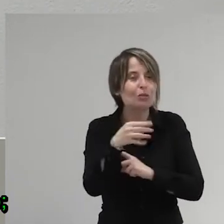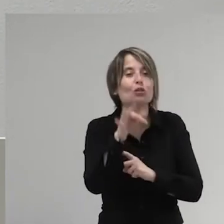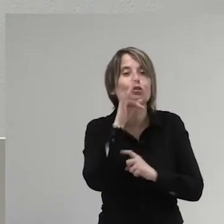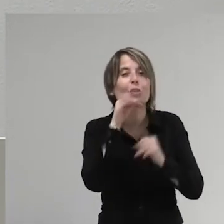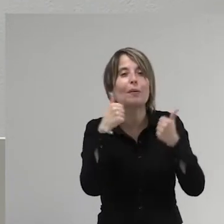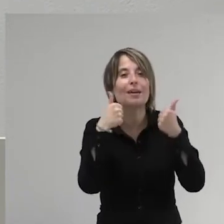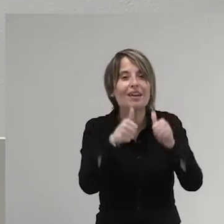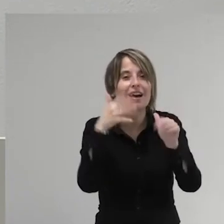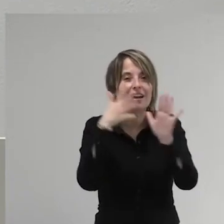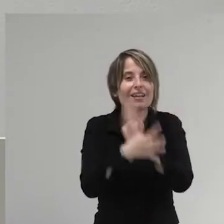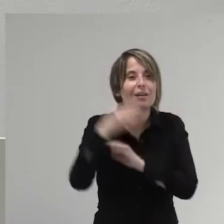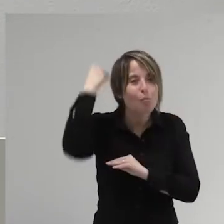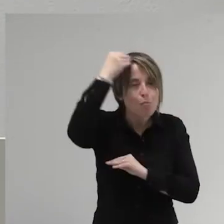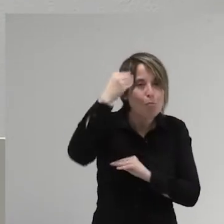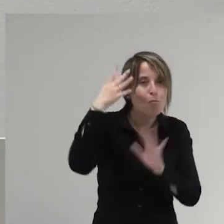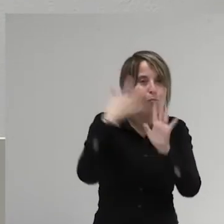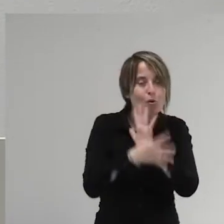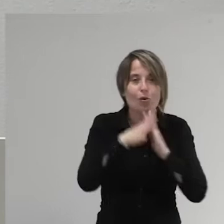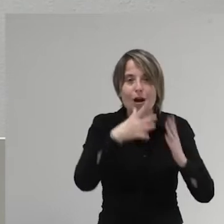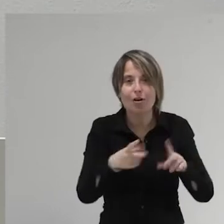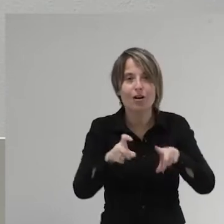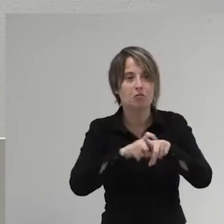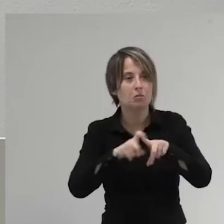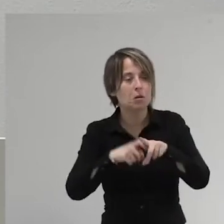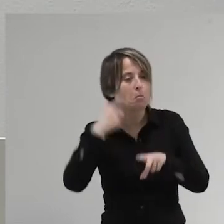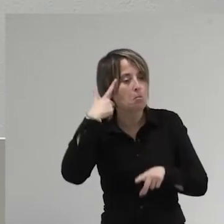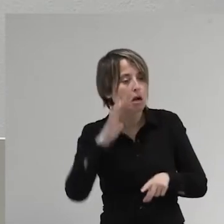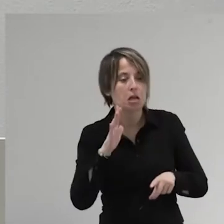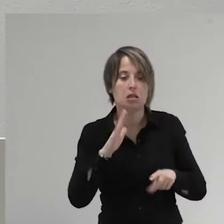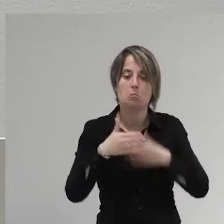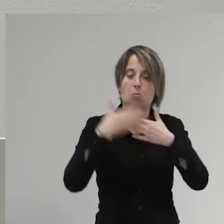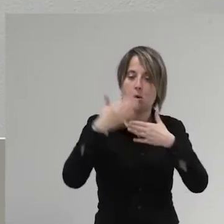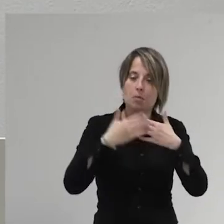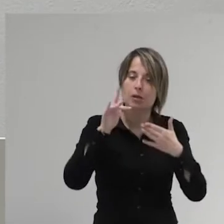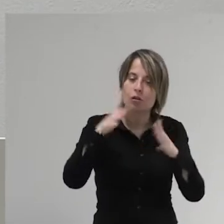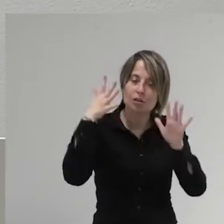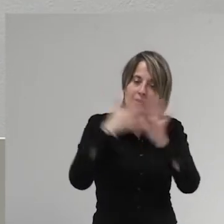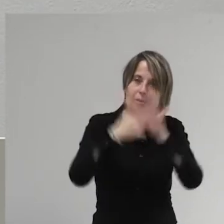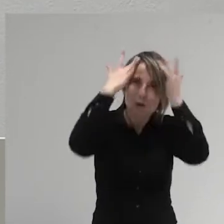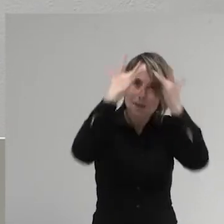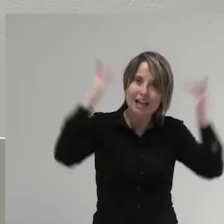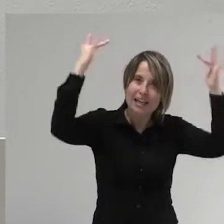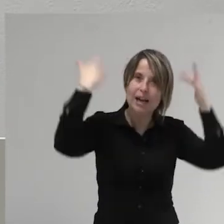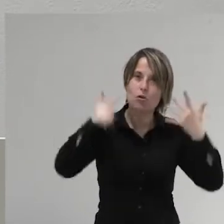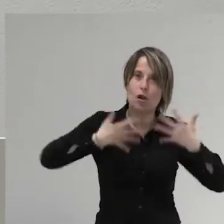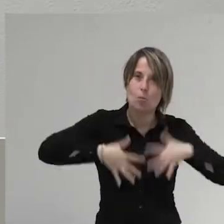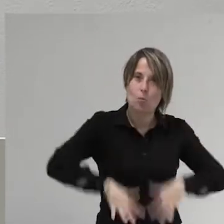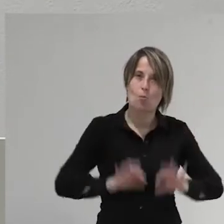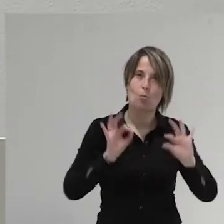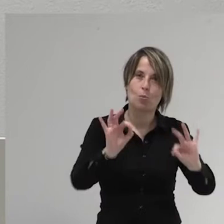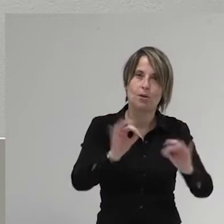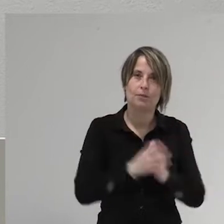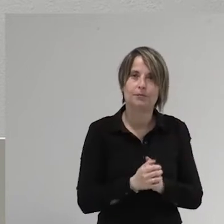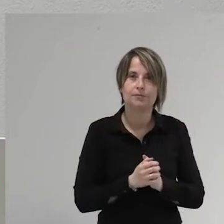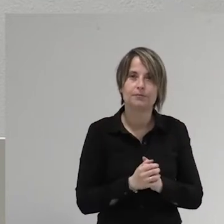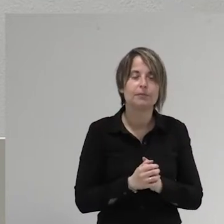existiendo, con sus particularidades actuales, sofisticándose, pero existe, hay un imaginario, ¿no? ¿A